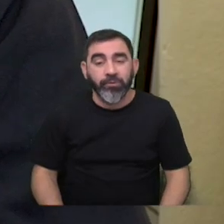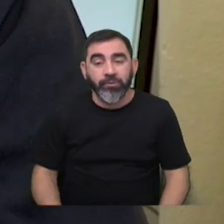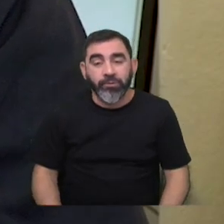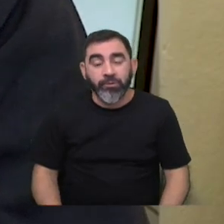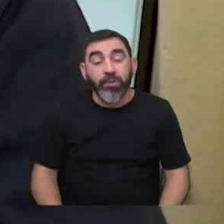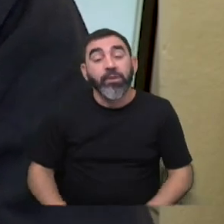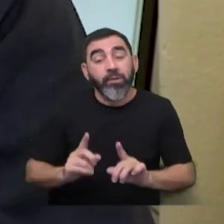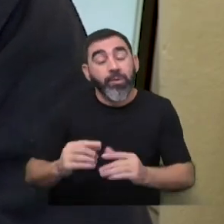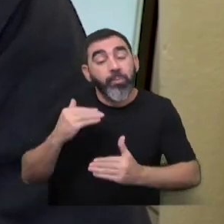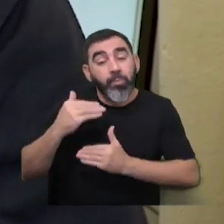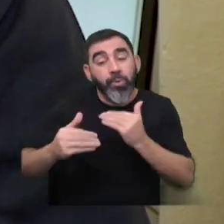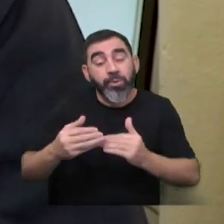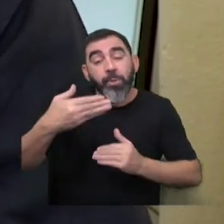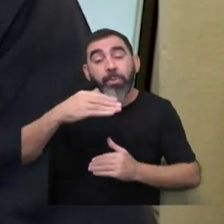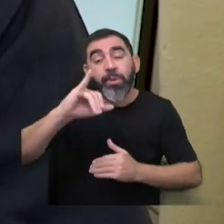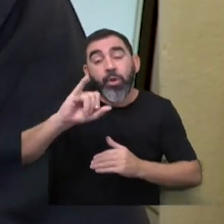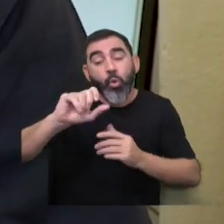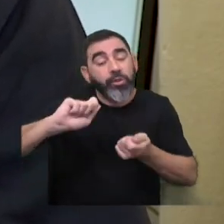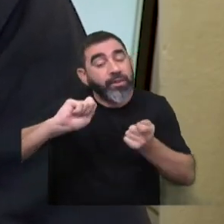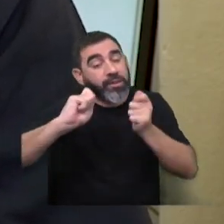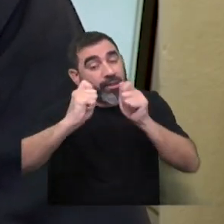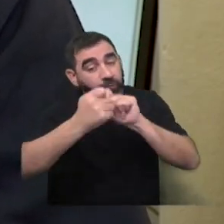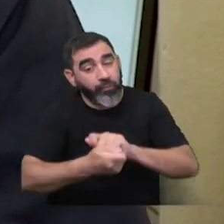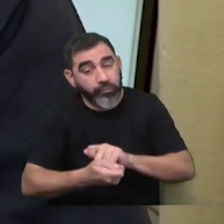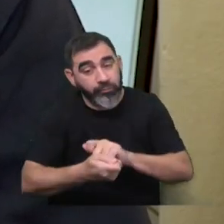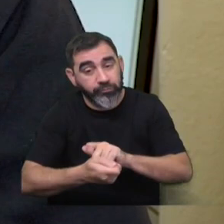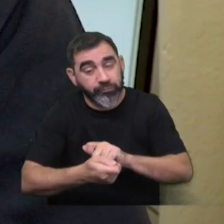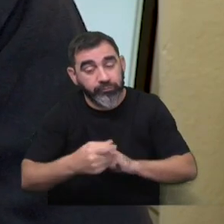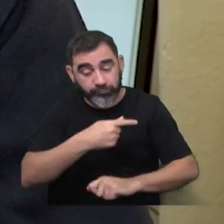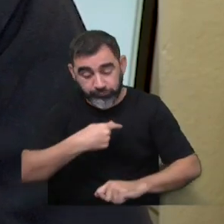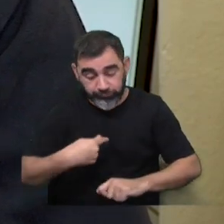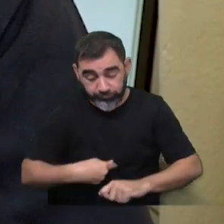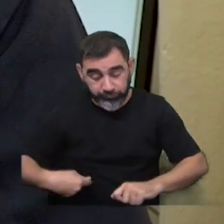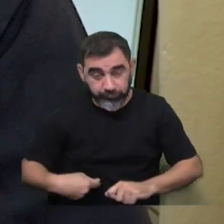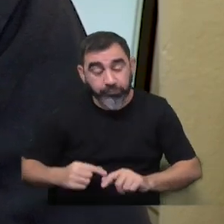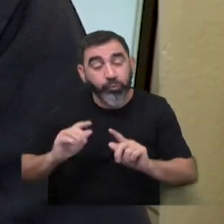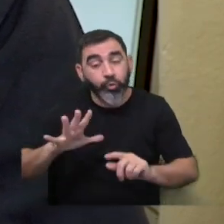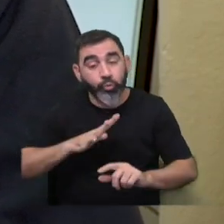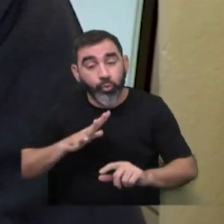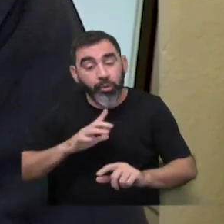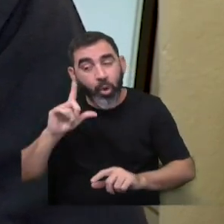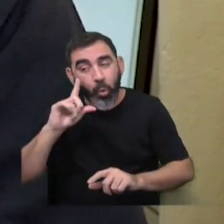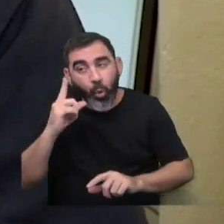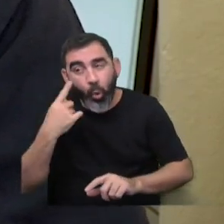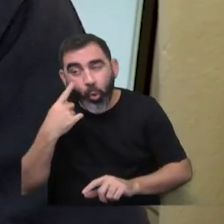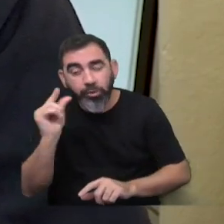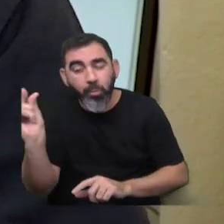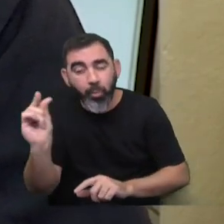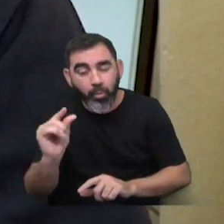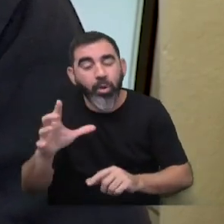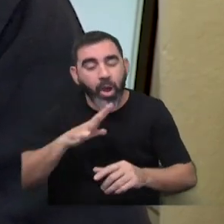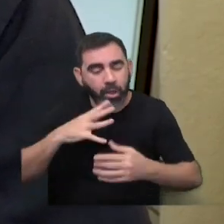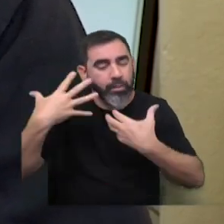sino que también hay procesos de biotransformaciones que ocurren en la luz intestinal, de lo cual todavía se conoce muy poco. Y hay descubrimientos